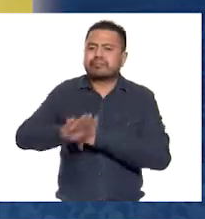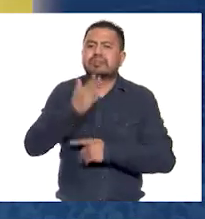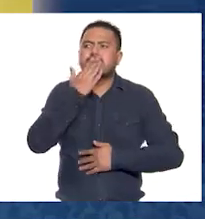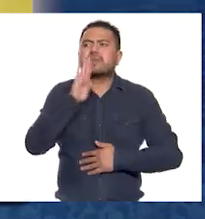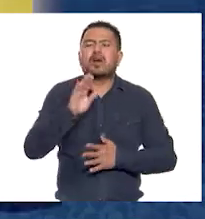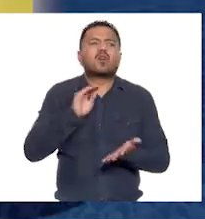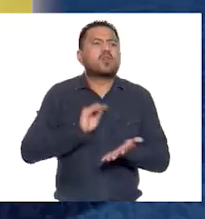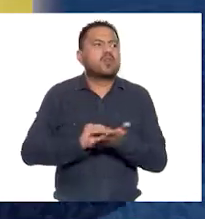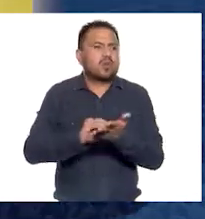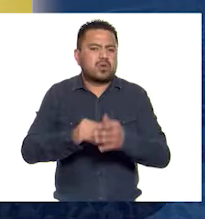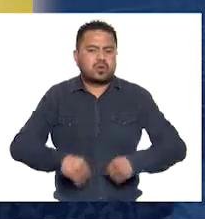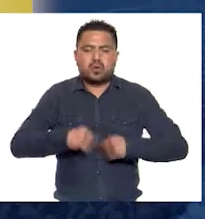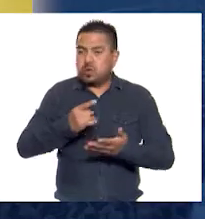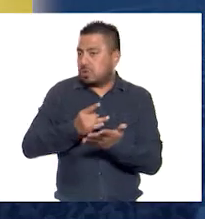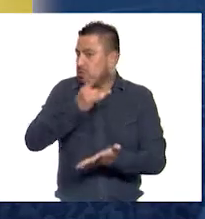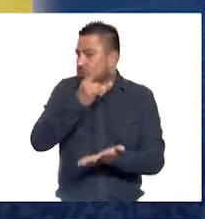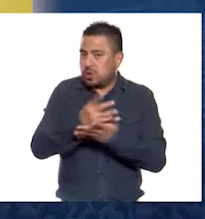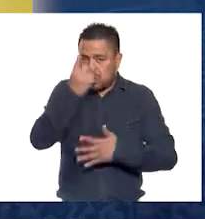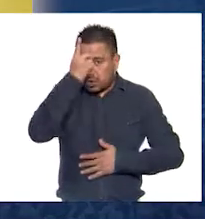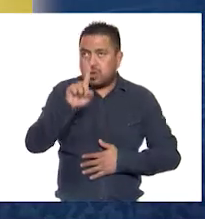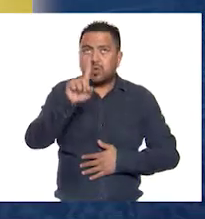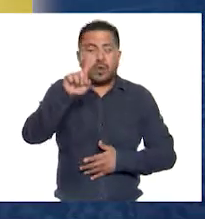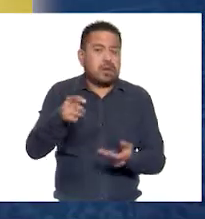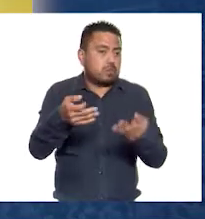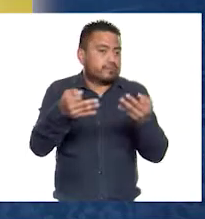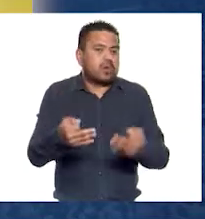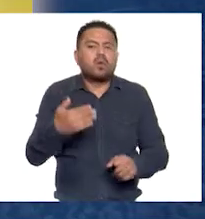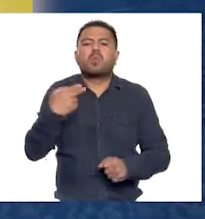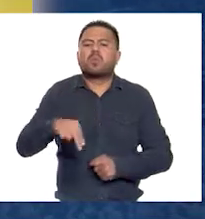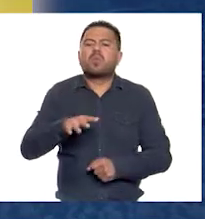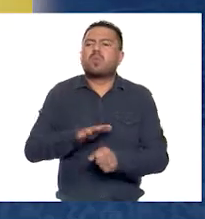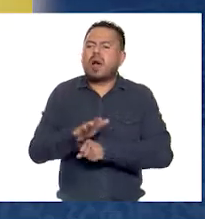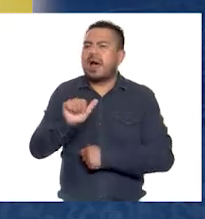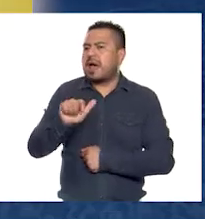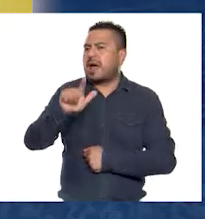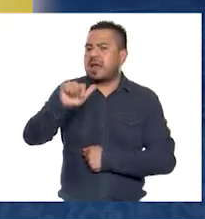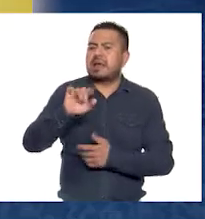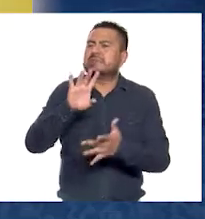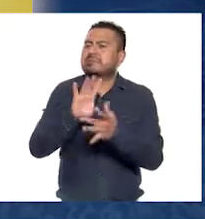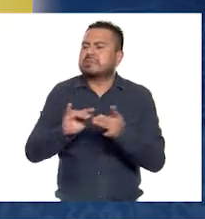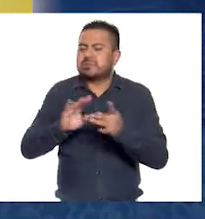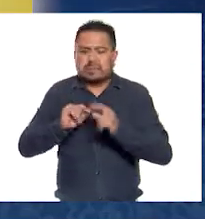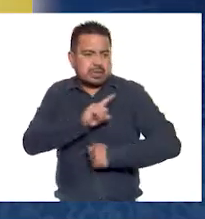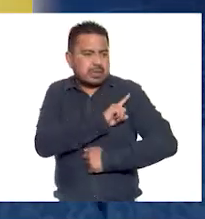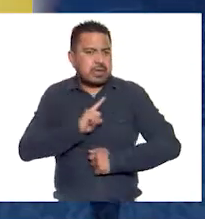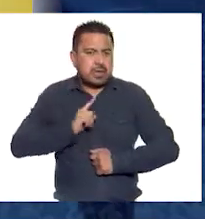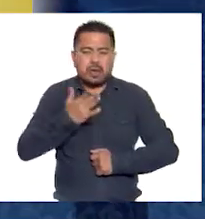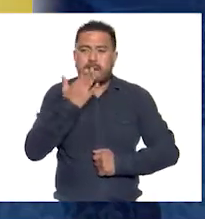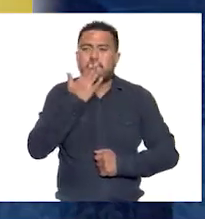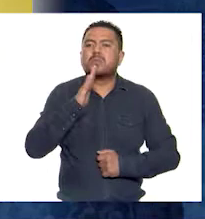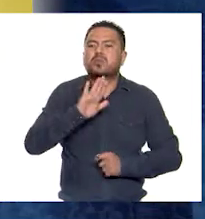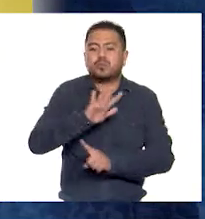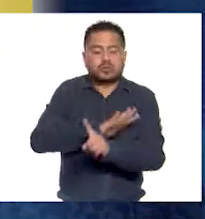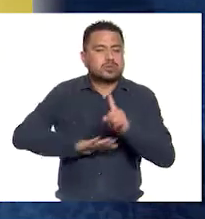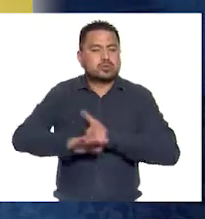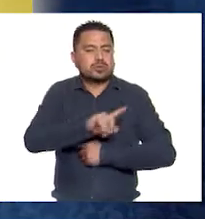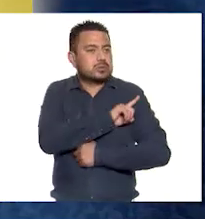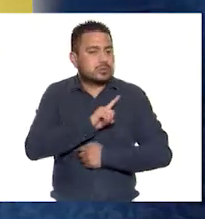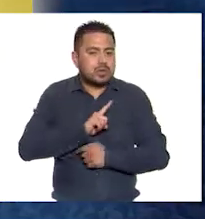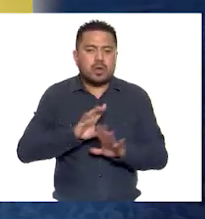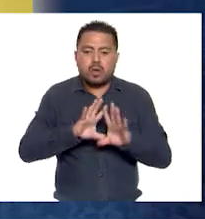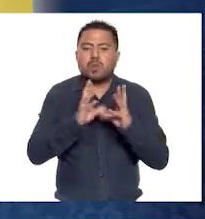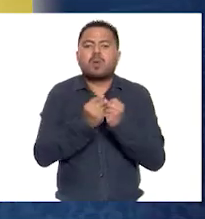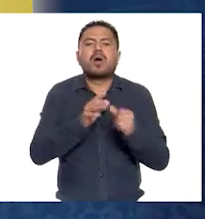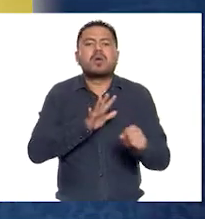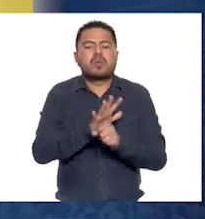la existencia de un solo Dios verdadero, al cual llamó Alá, y describió los deberes de los musulmanes. Entre